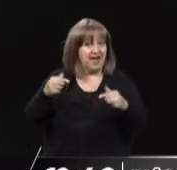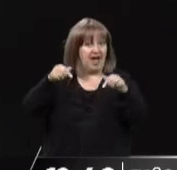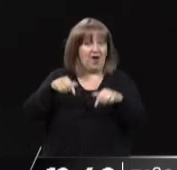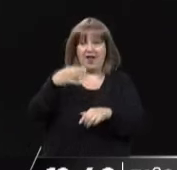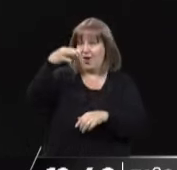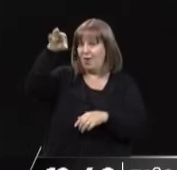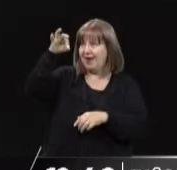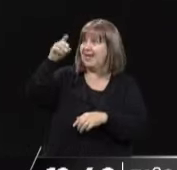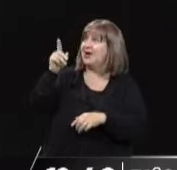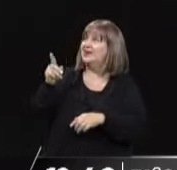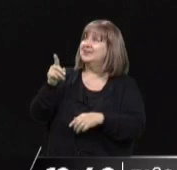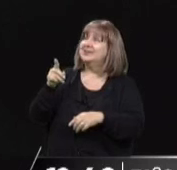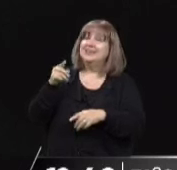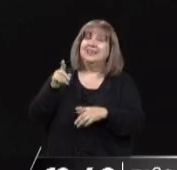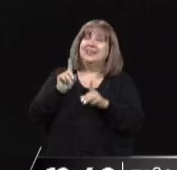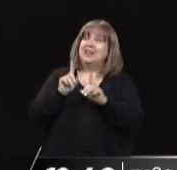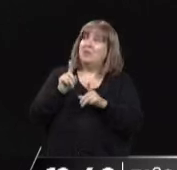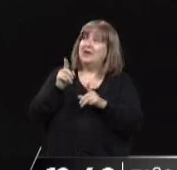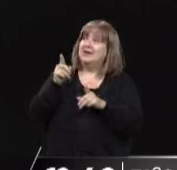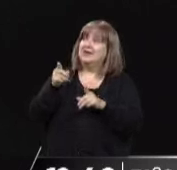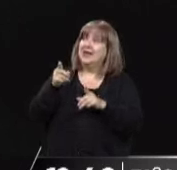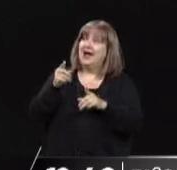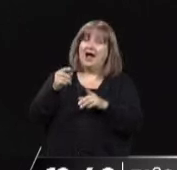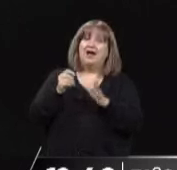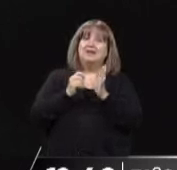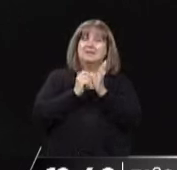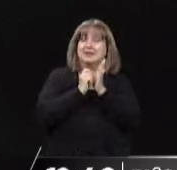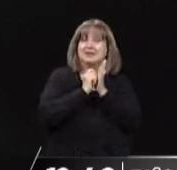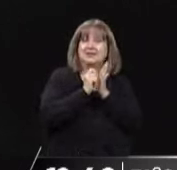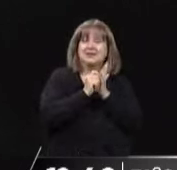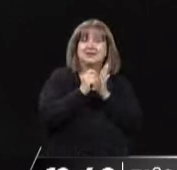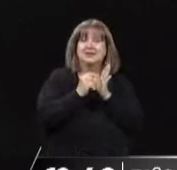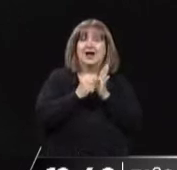tienen un mensaje que es Heide Leyen.